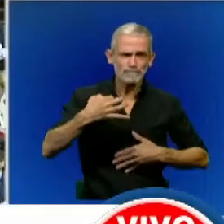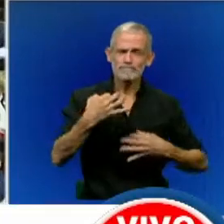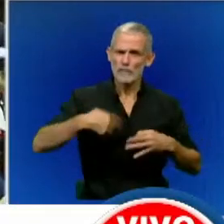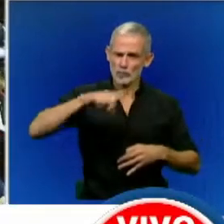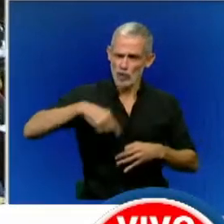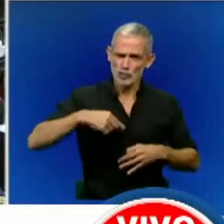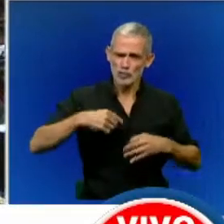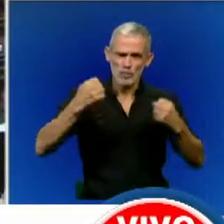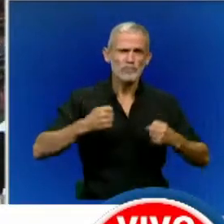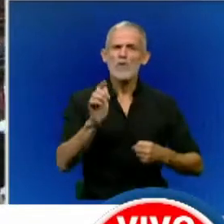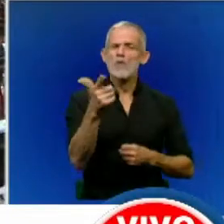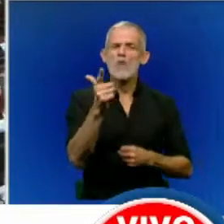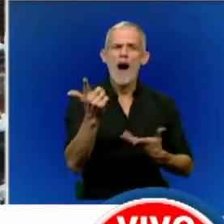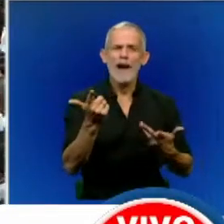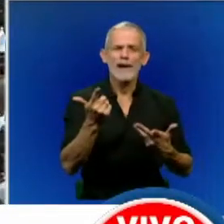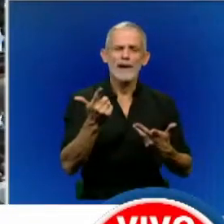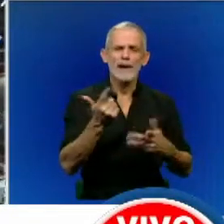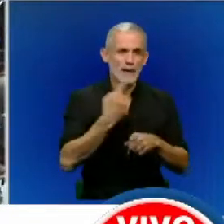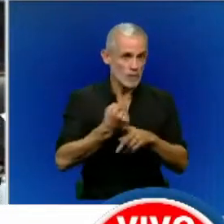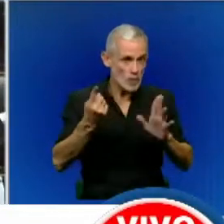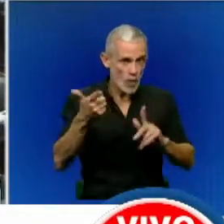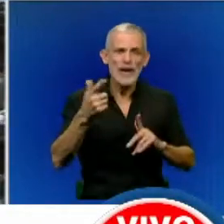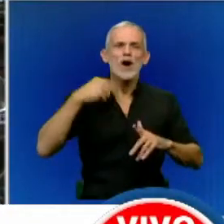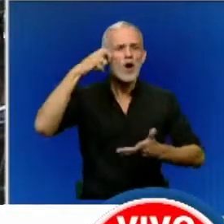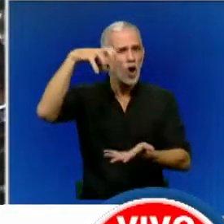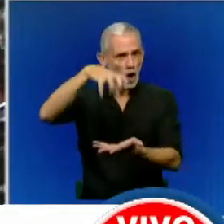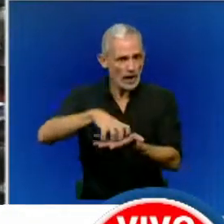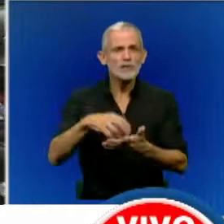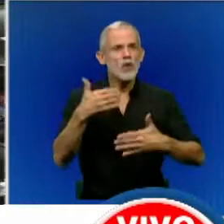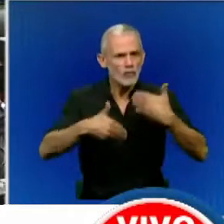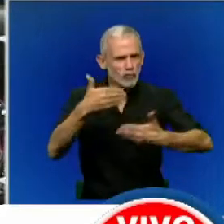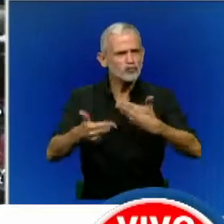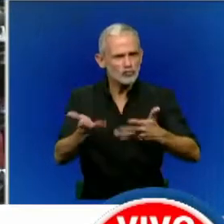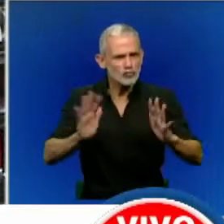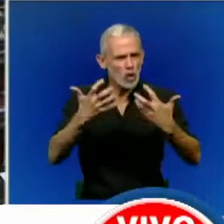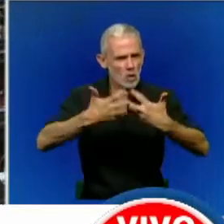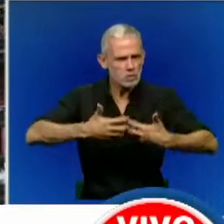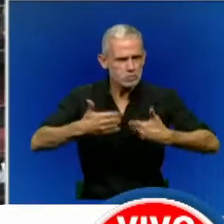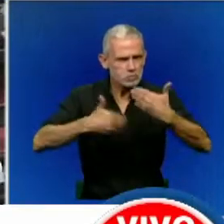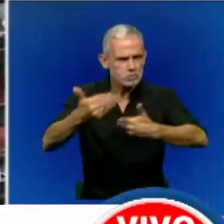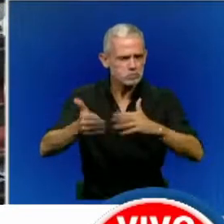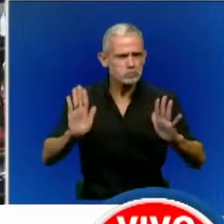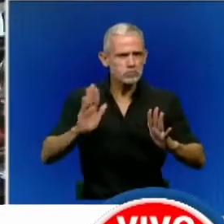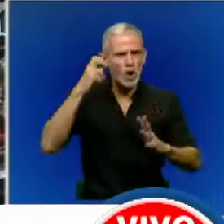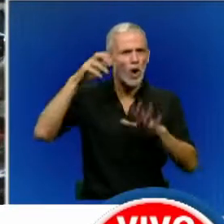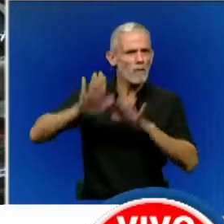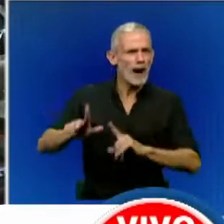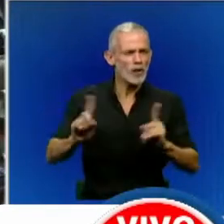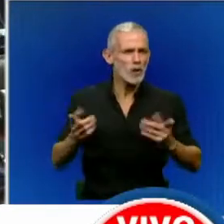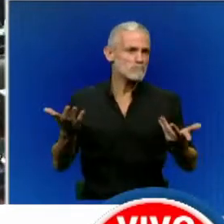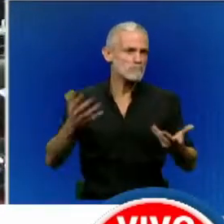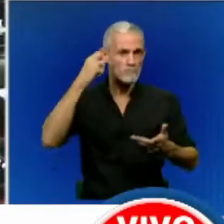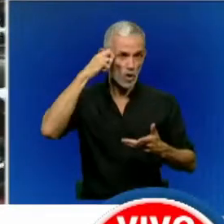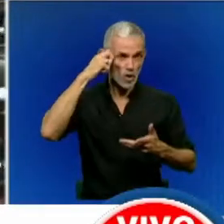es que no existe esa imposibilidad. El Congreso está funcionando, está con